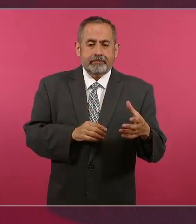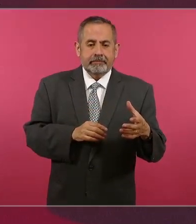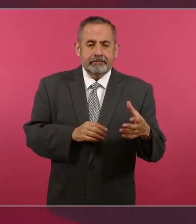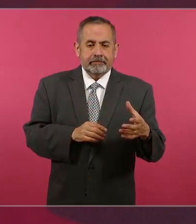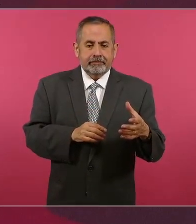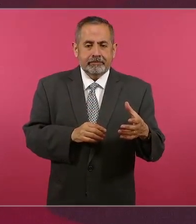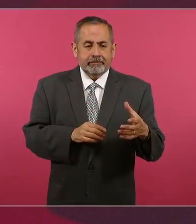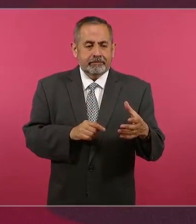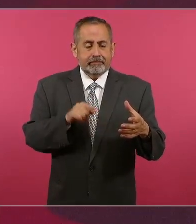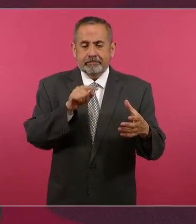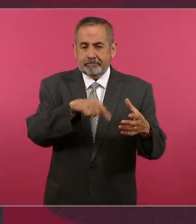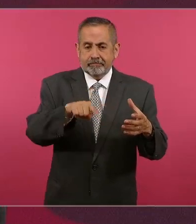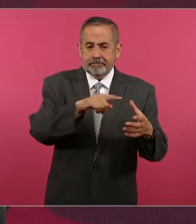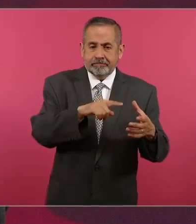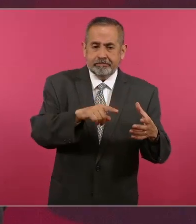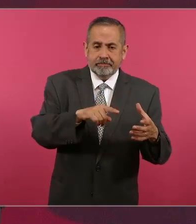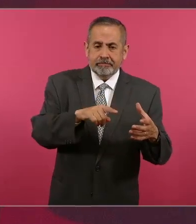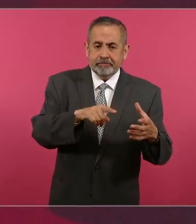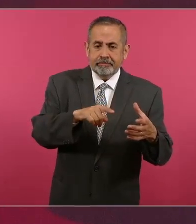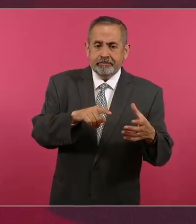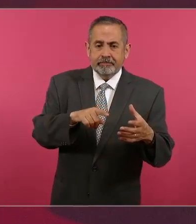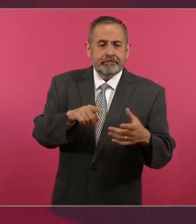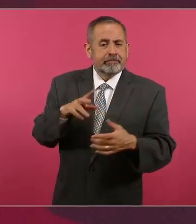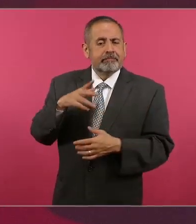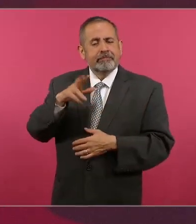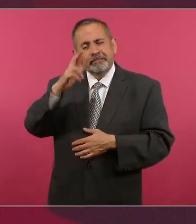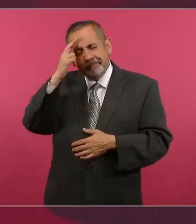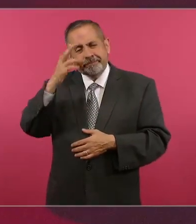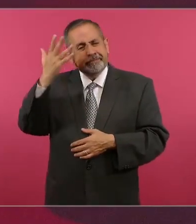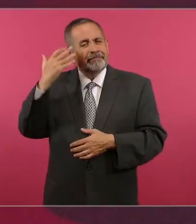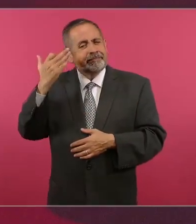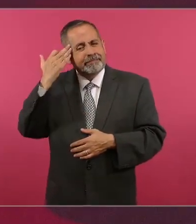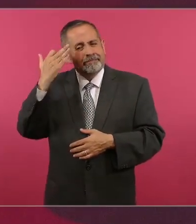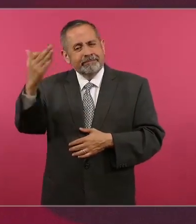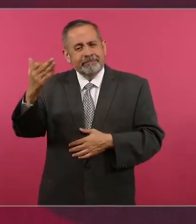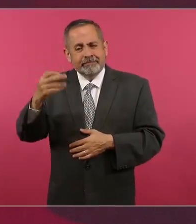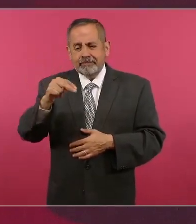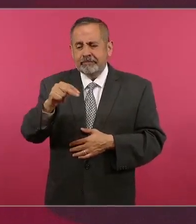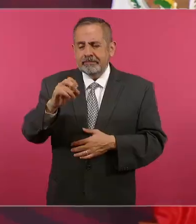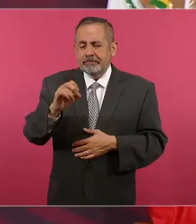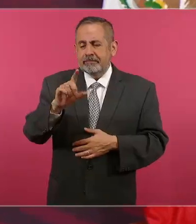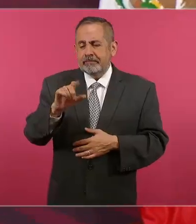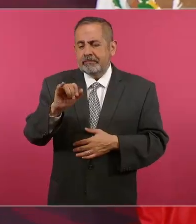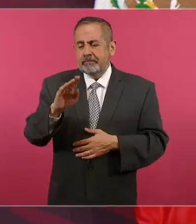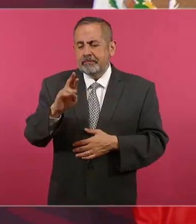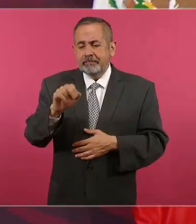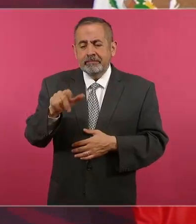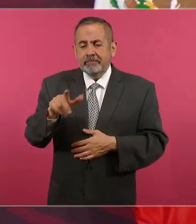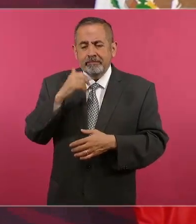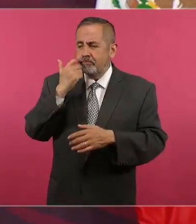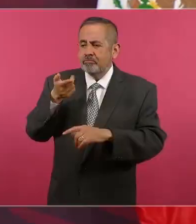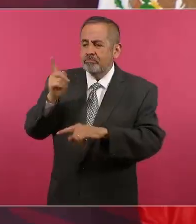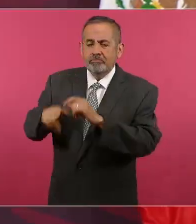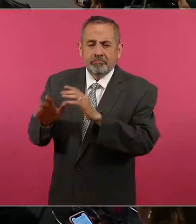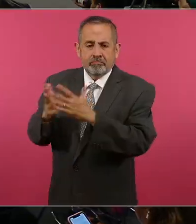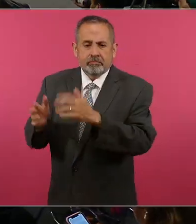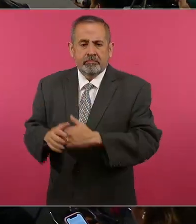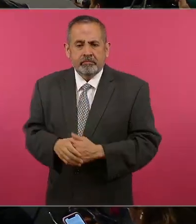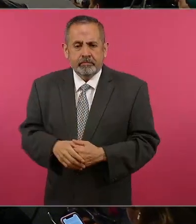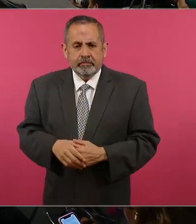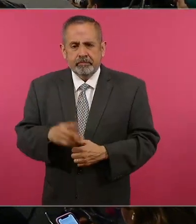edición de libros en el periodo neoliberal. Presidente, ¿usted ha revisado los